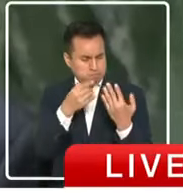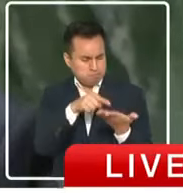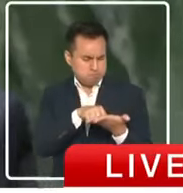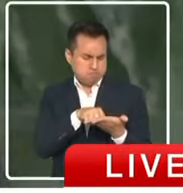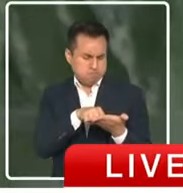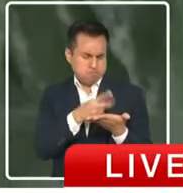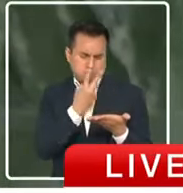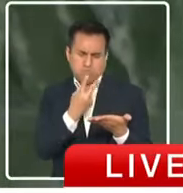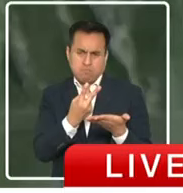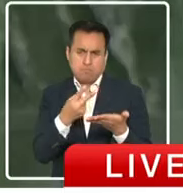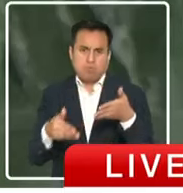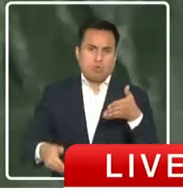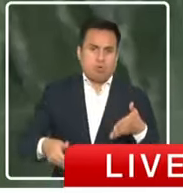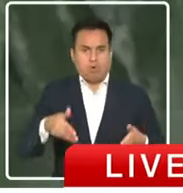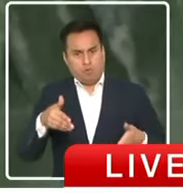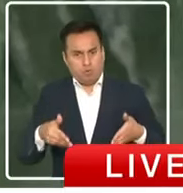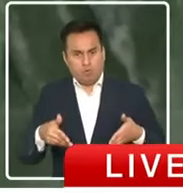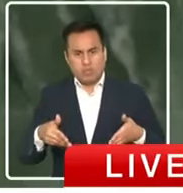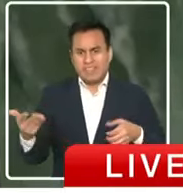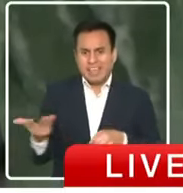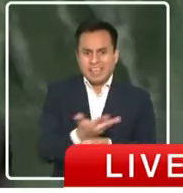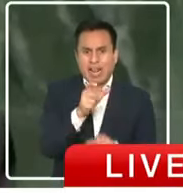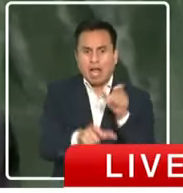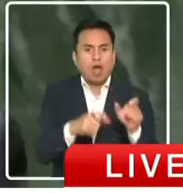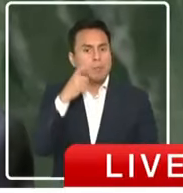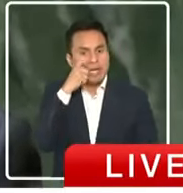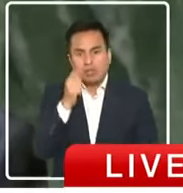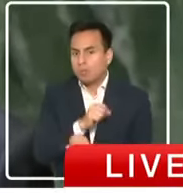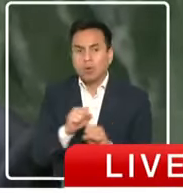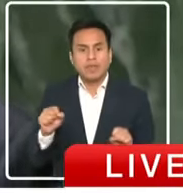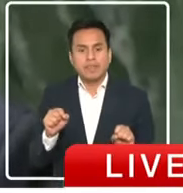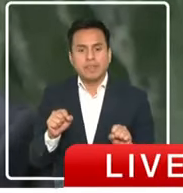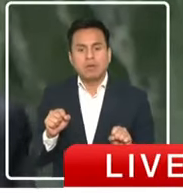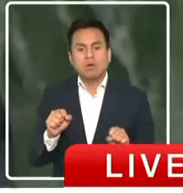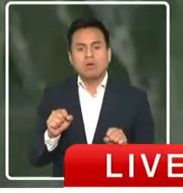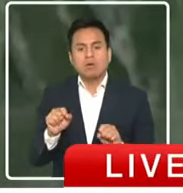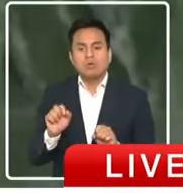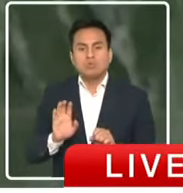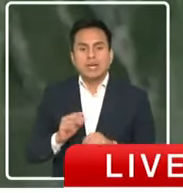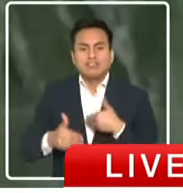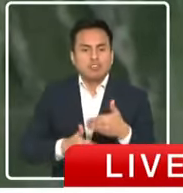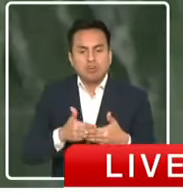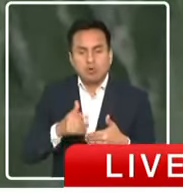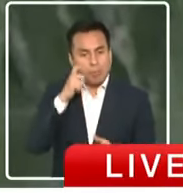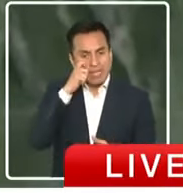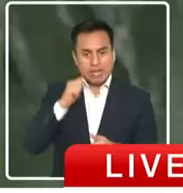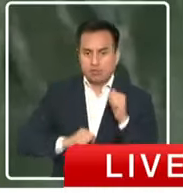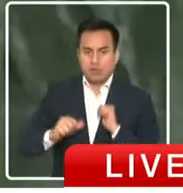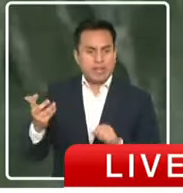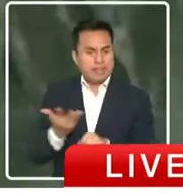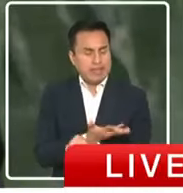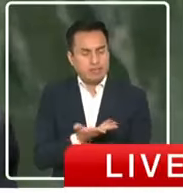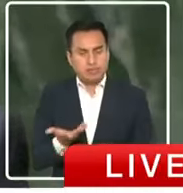establecer que un robot no puede dañar a la humanidad o por inacción permitir que la humanidad sufra